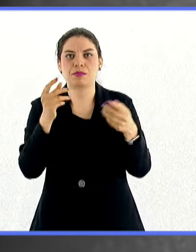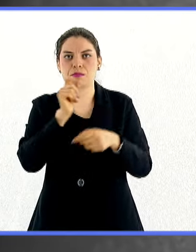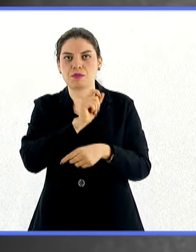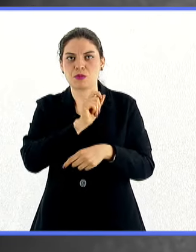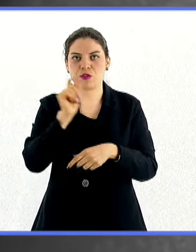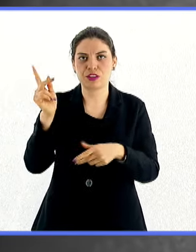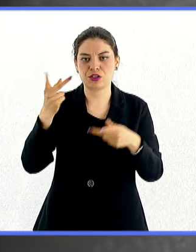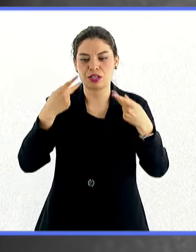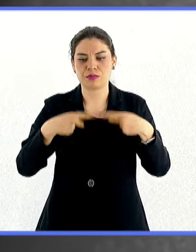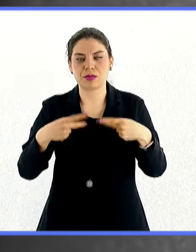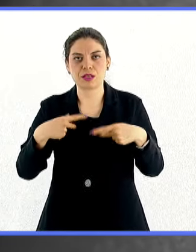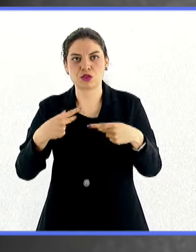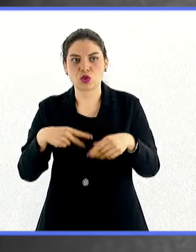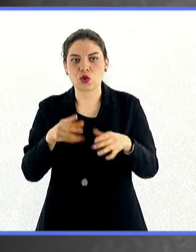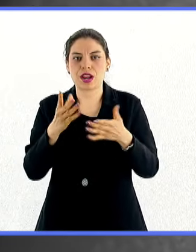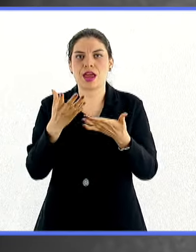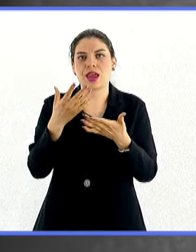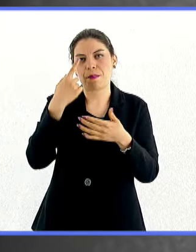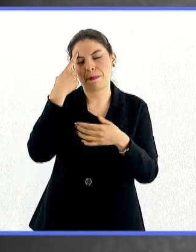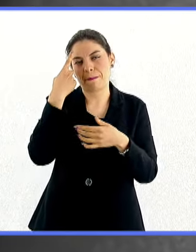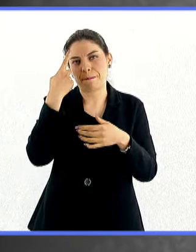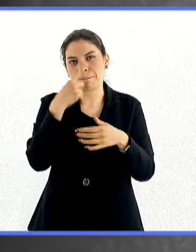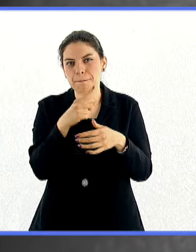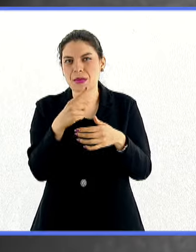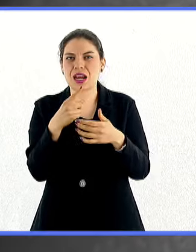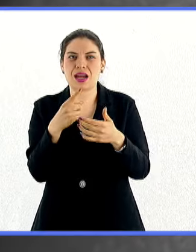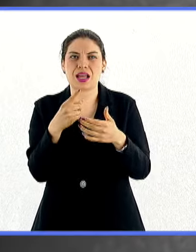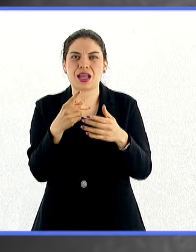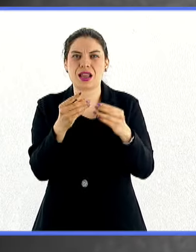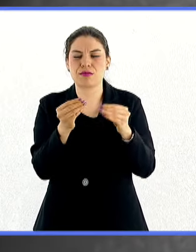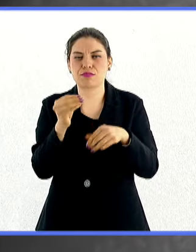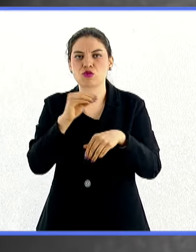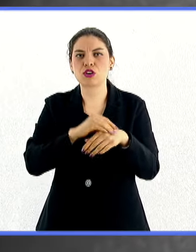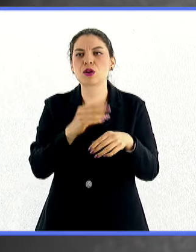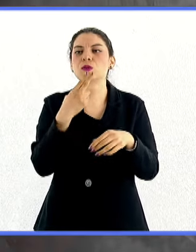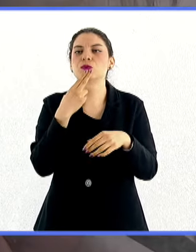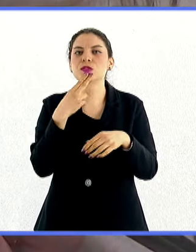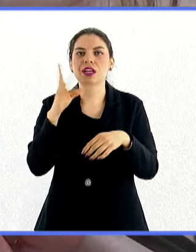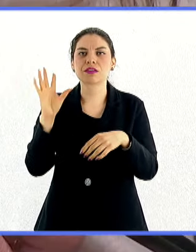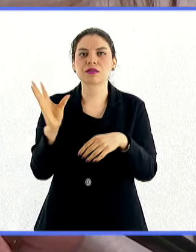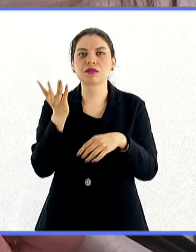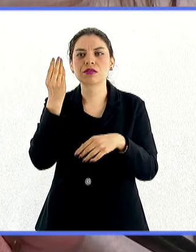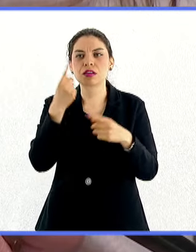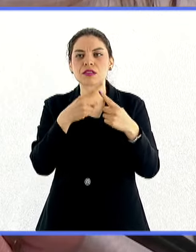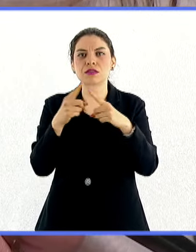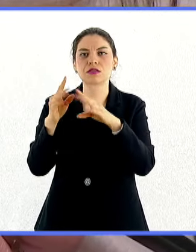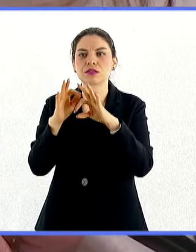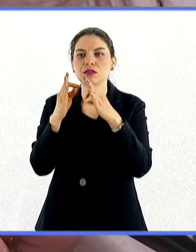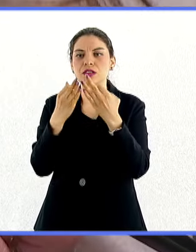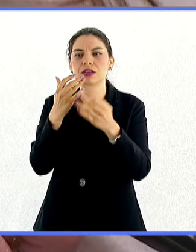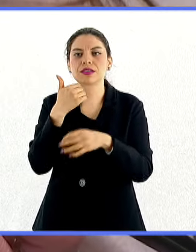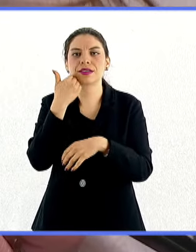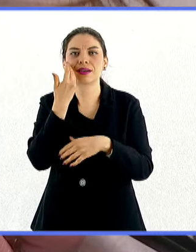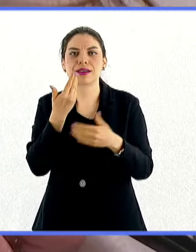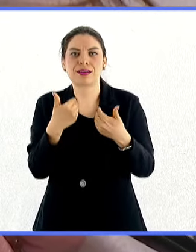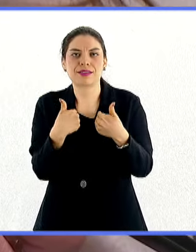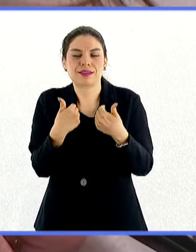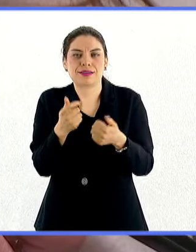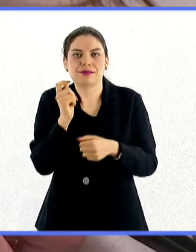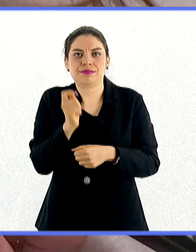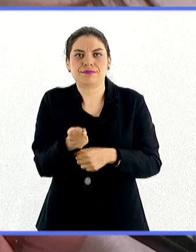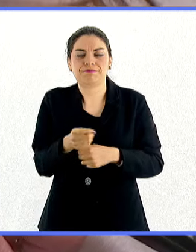hackers, muchas personas que están usando las redes de distintos modos y que están tratando de entenderlas. Y